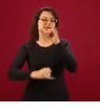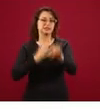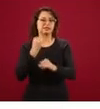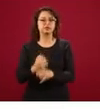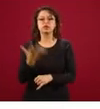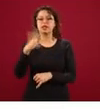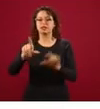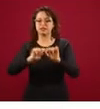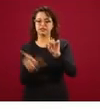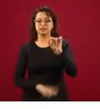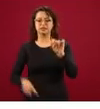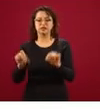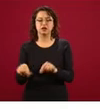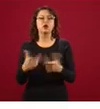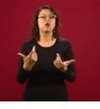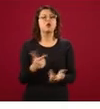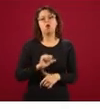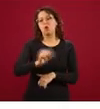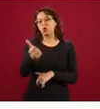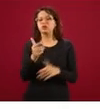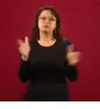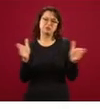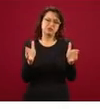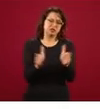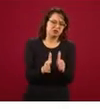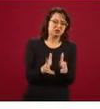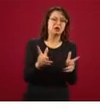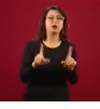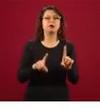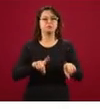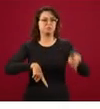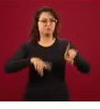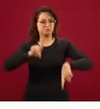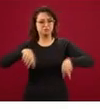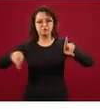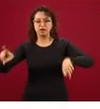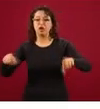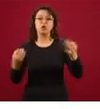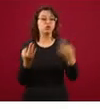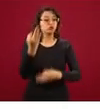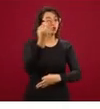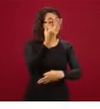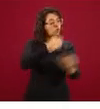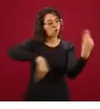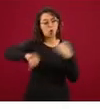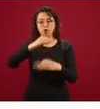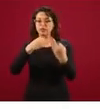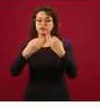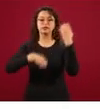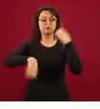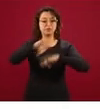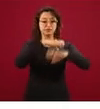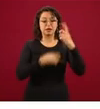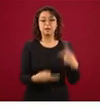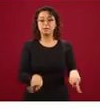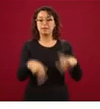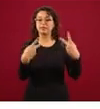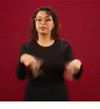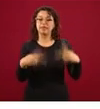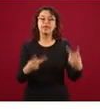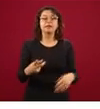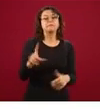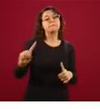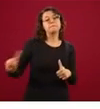grandes nacionales y después otras de mediano y pequeño tamaño. Y todas tenían que ser canalizadas sus ventas a través